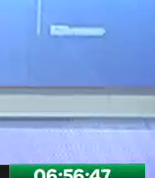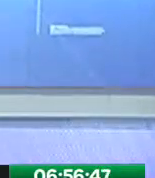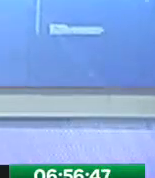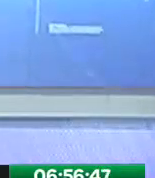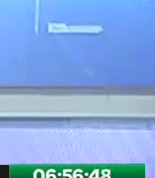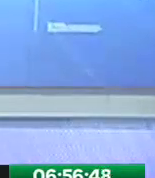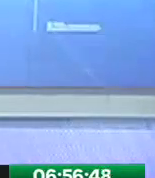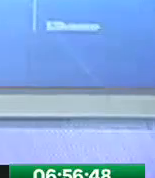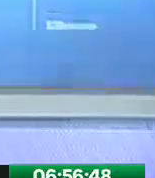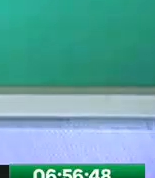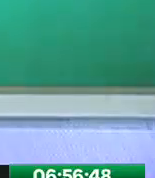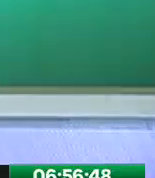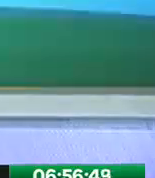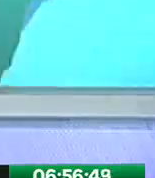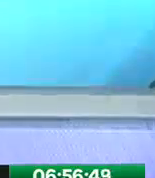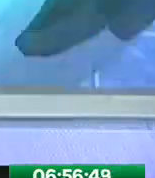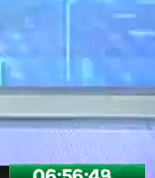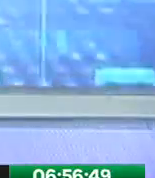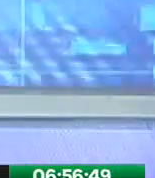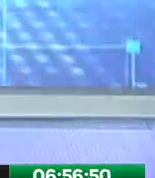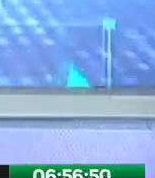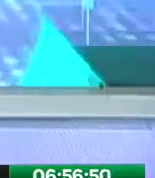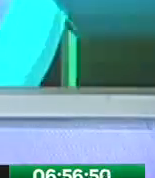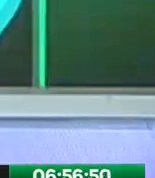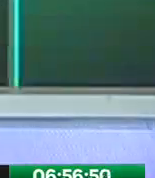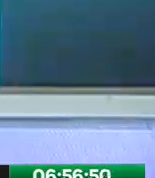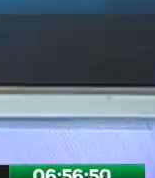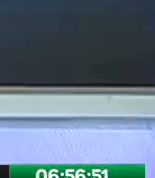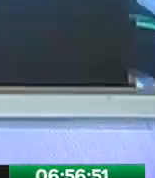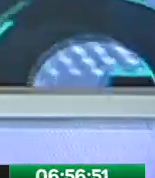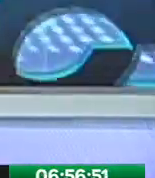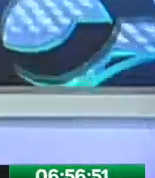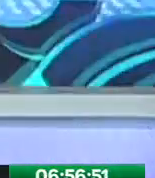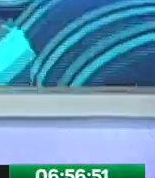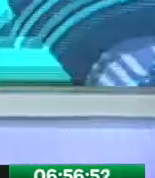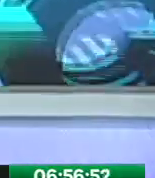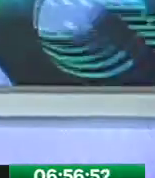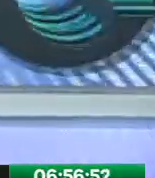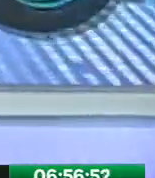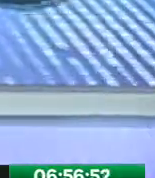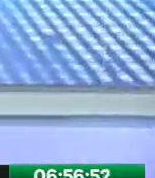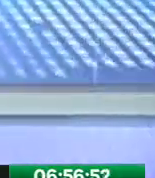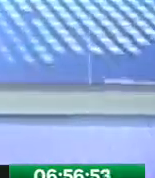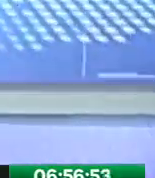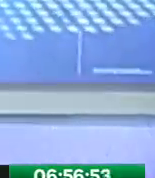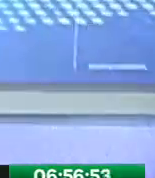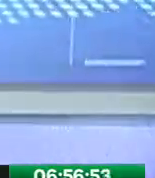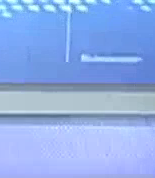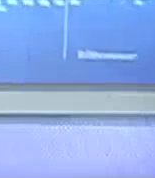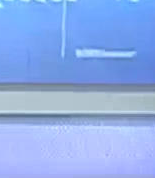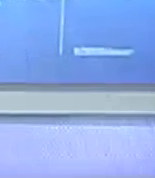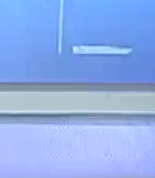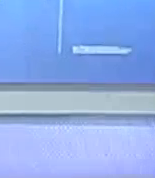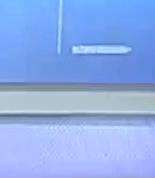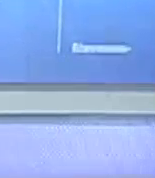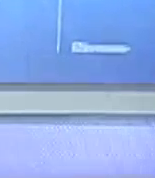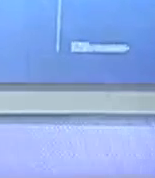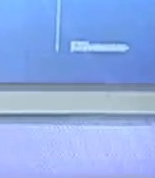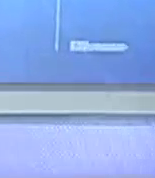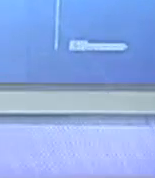noticia primera emisión. Y con esta increíble noticia nos vamos a revisar los titulares de esta mañana.